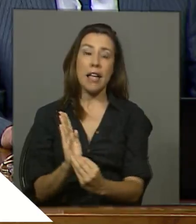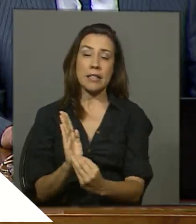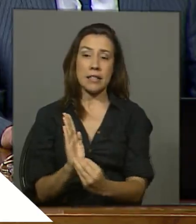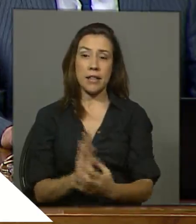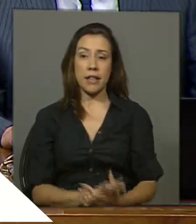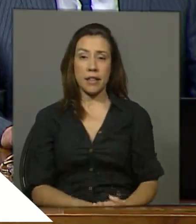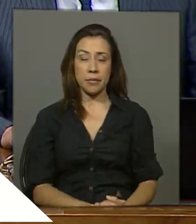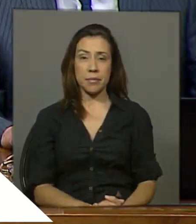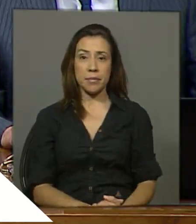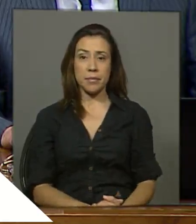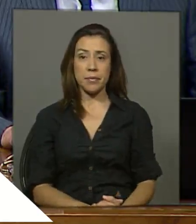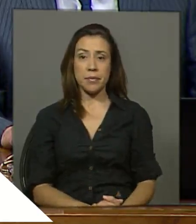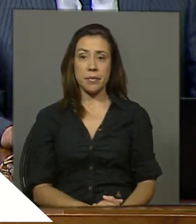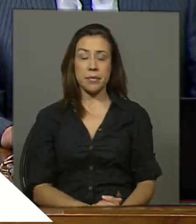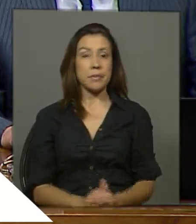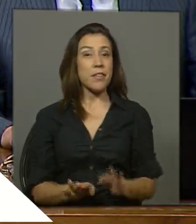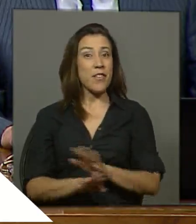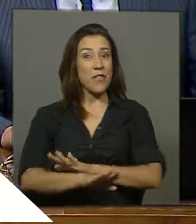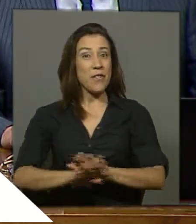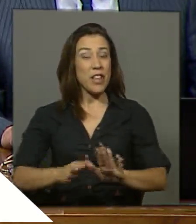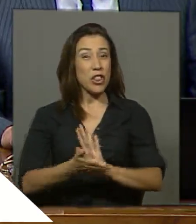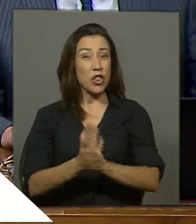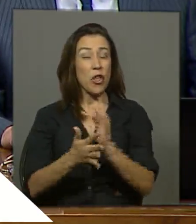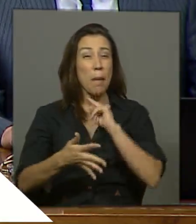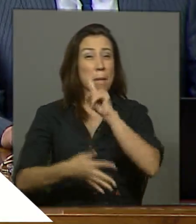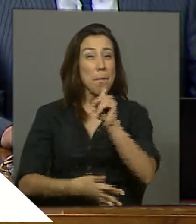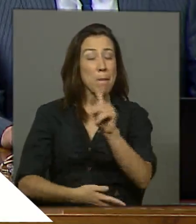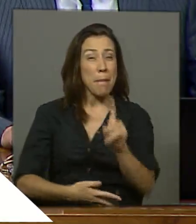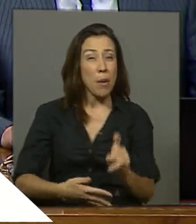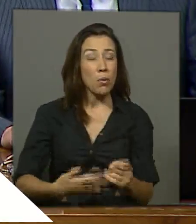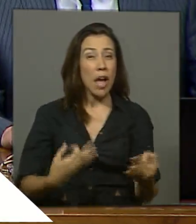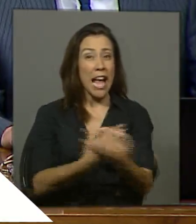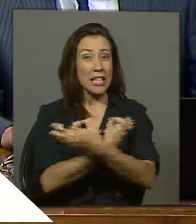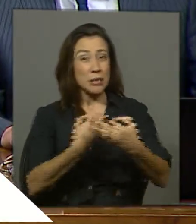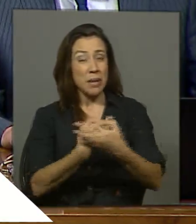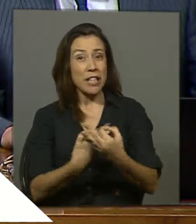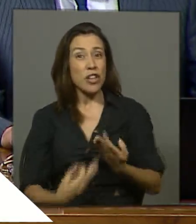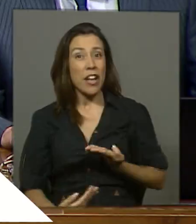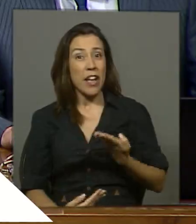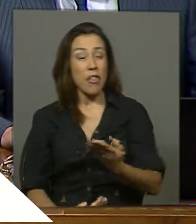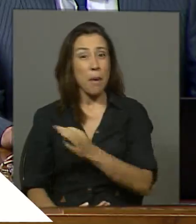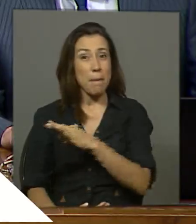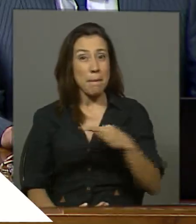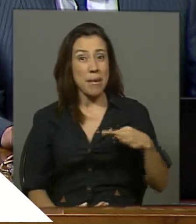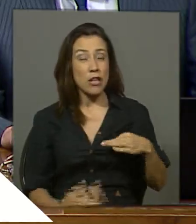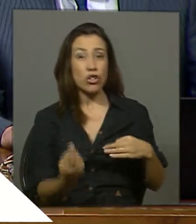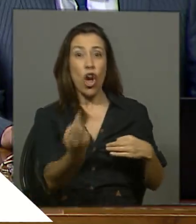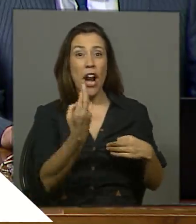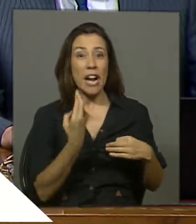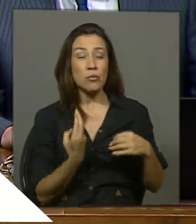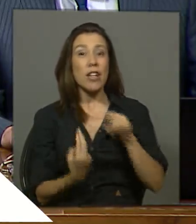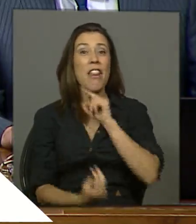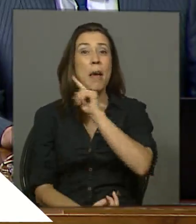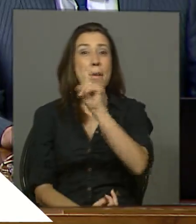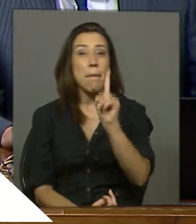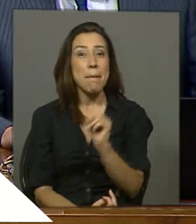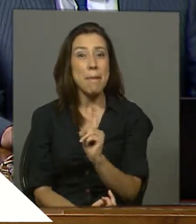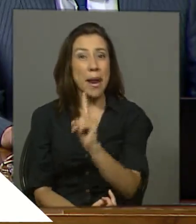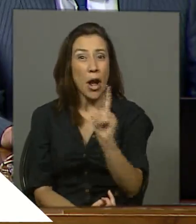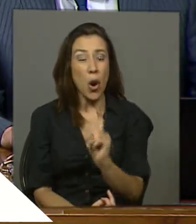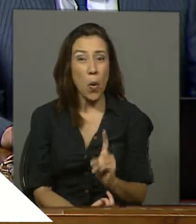ese momento concluido todas las preguntas y aclaraciones y entregadas por el ministro de las respuestas y la a las interrogantes